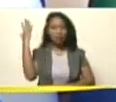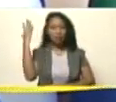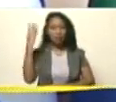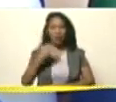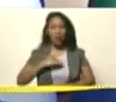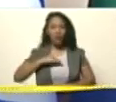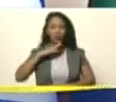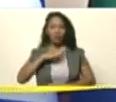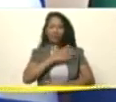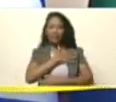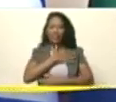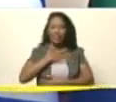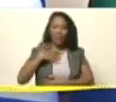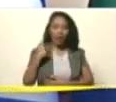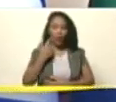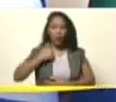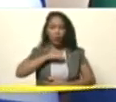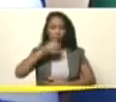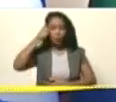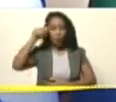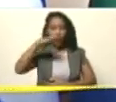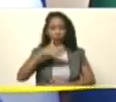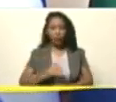entrañablemente queridos por nuestro pueblo,